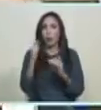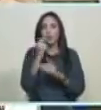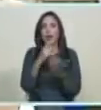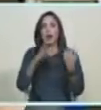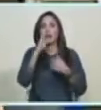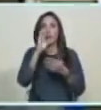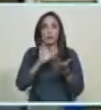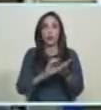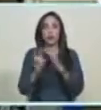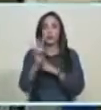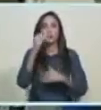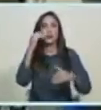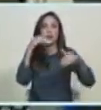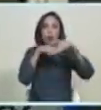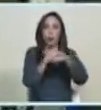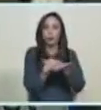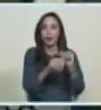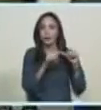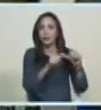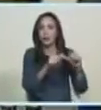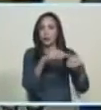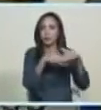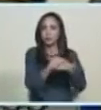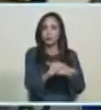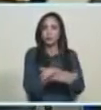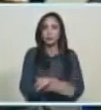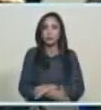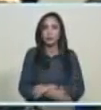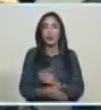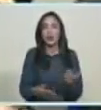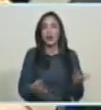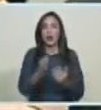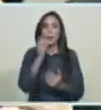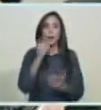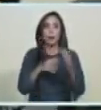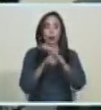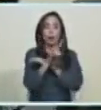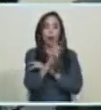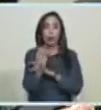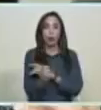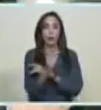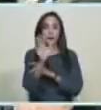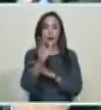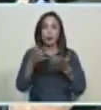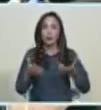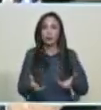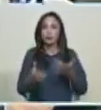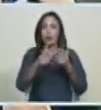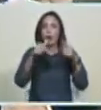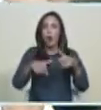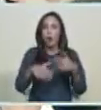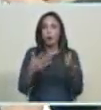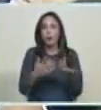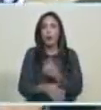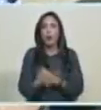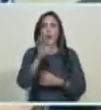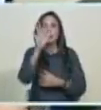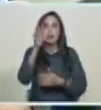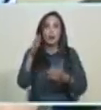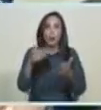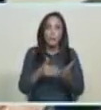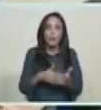el Banco Central de Venezuela. En el caso del lingote de 2,5 gramos, su valor al día de hoy es